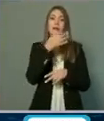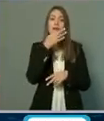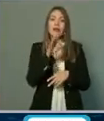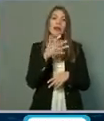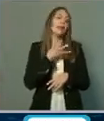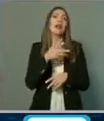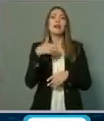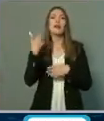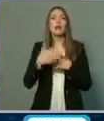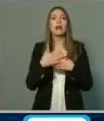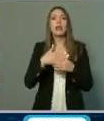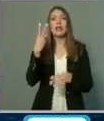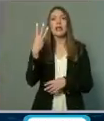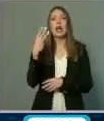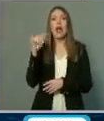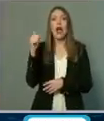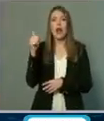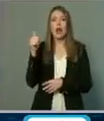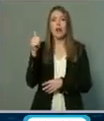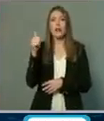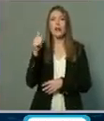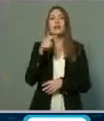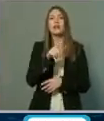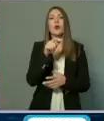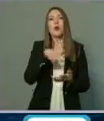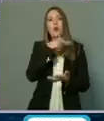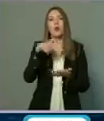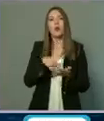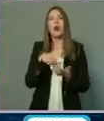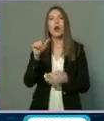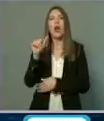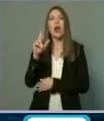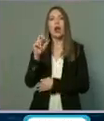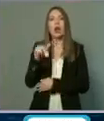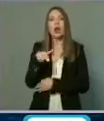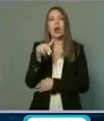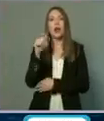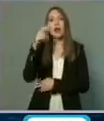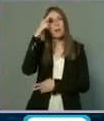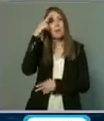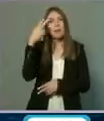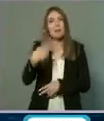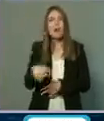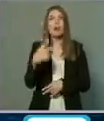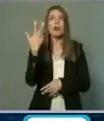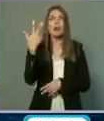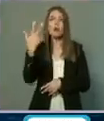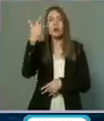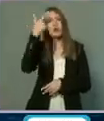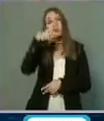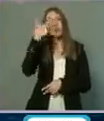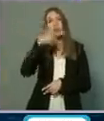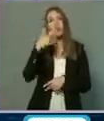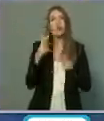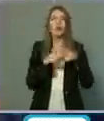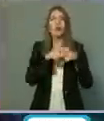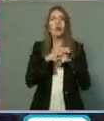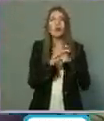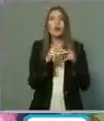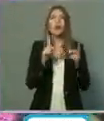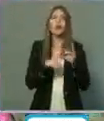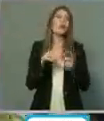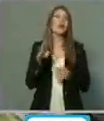cómo te podemos Este 3 de agosto vamos a estar en la Arena México a las 8:30 de la noche en una lucha donde van a estar Blue